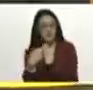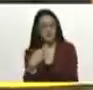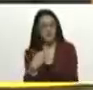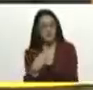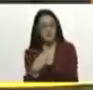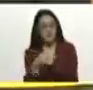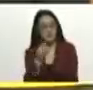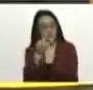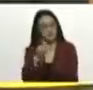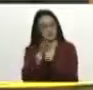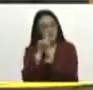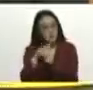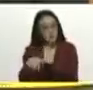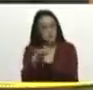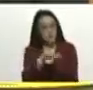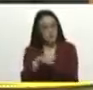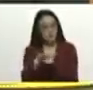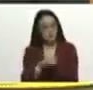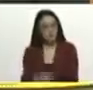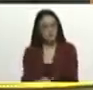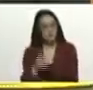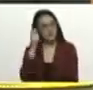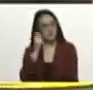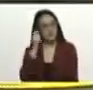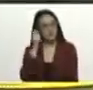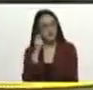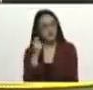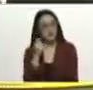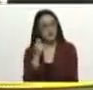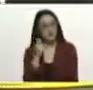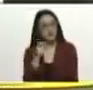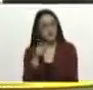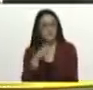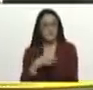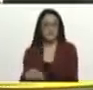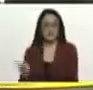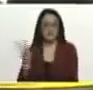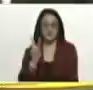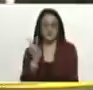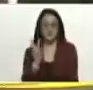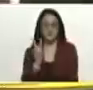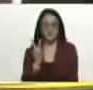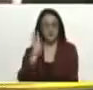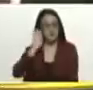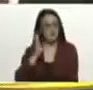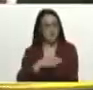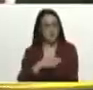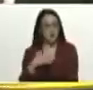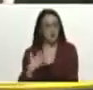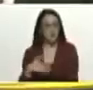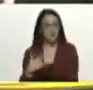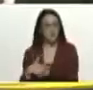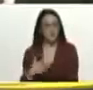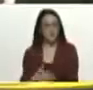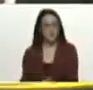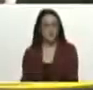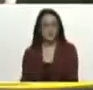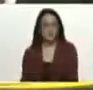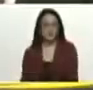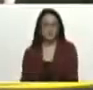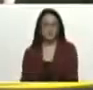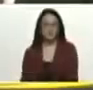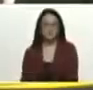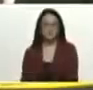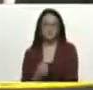un ciudadano elegido por su pueblo, elegido como diputado, fuese presidente de Venezuela. Un absurdo. Y recuerdo que en